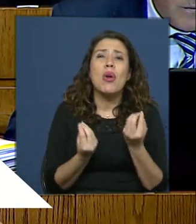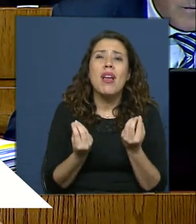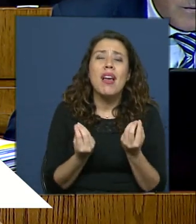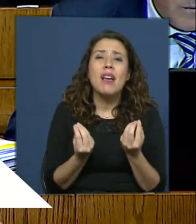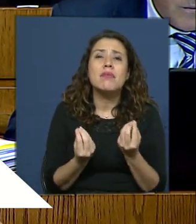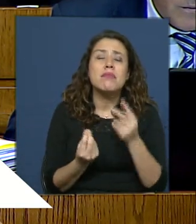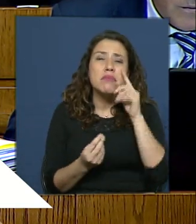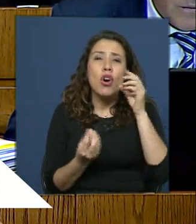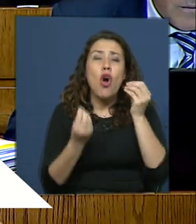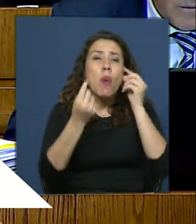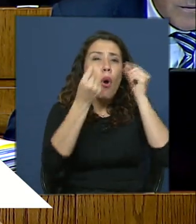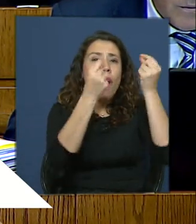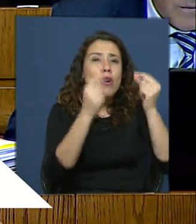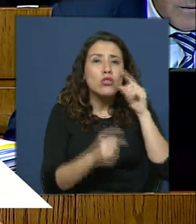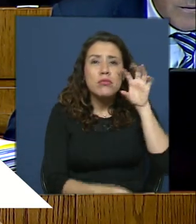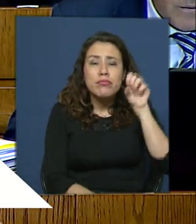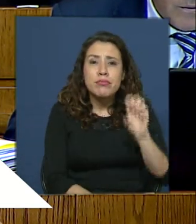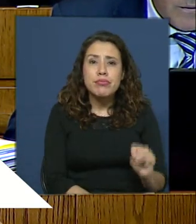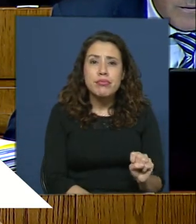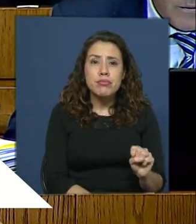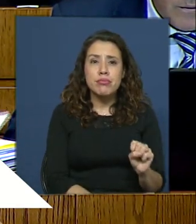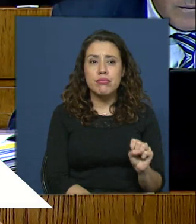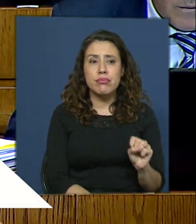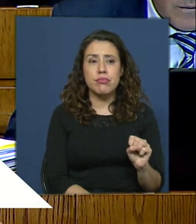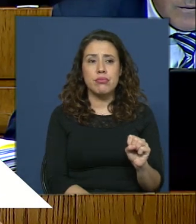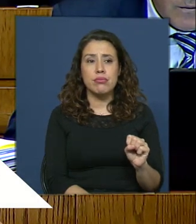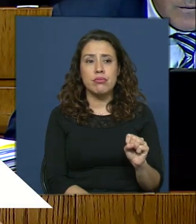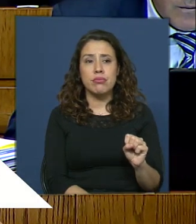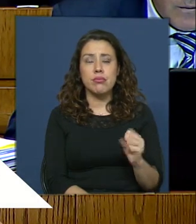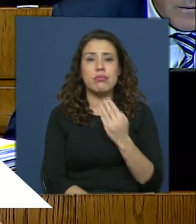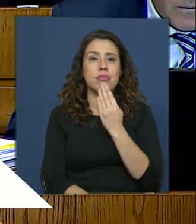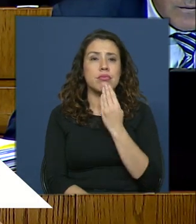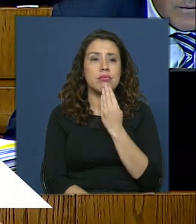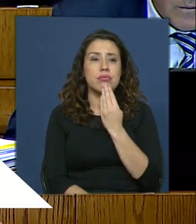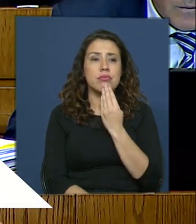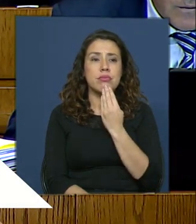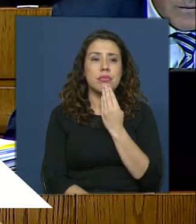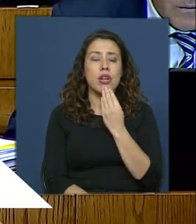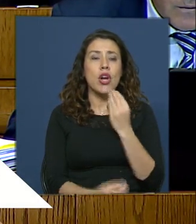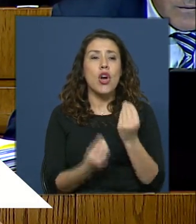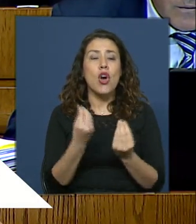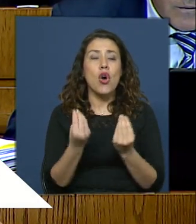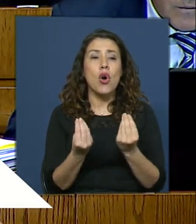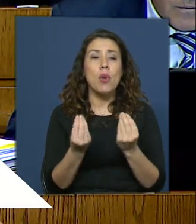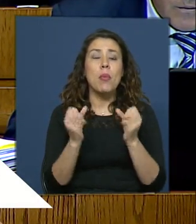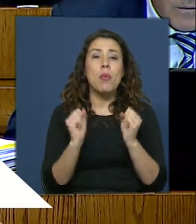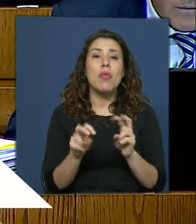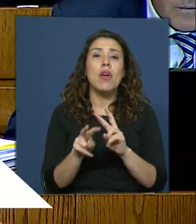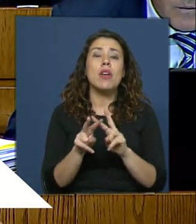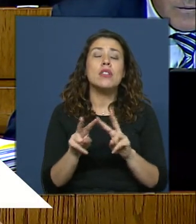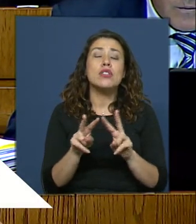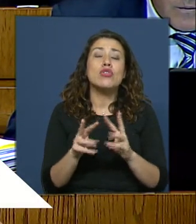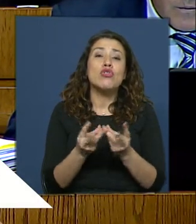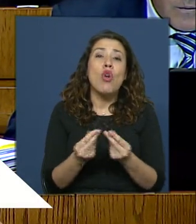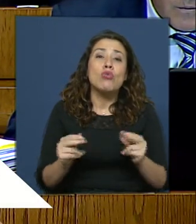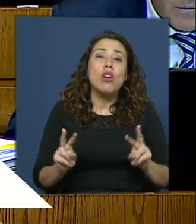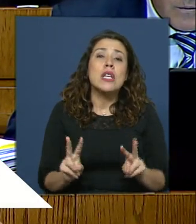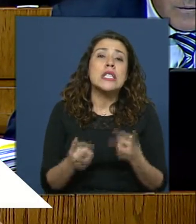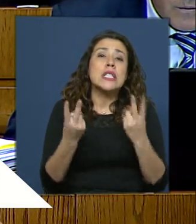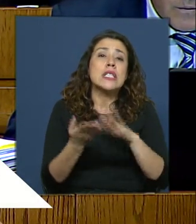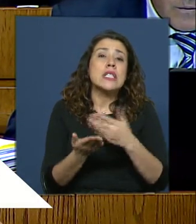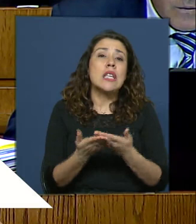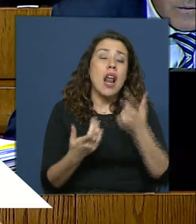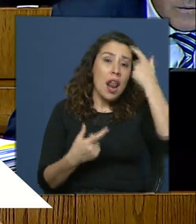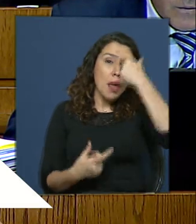establecer diagnósticos y ver de qué manera se pueden sanar estas personas. Aquí